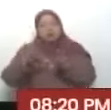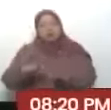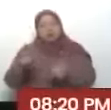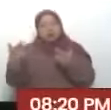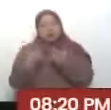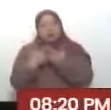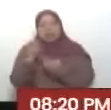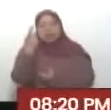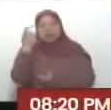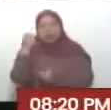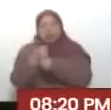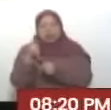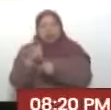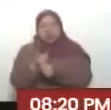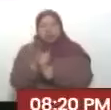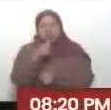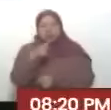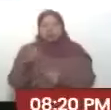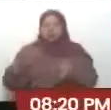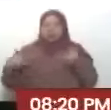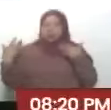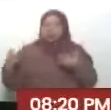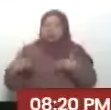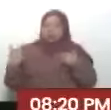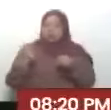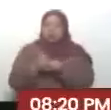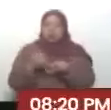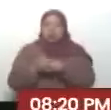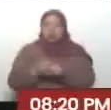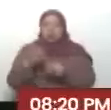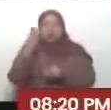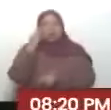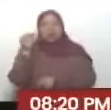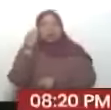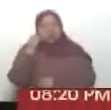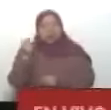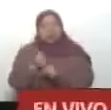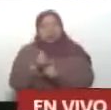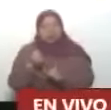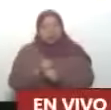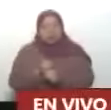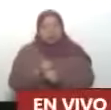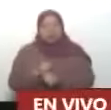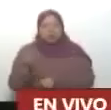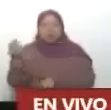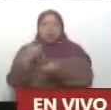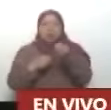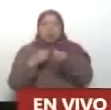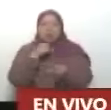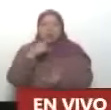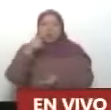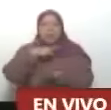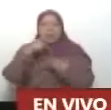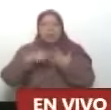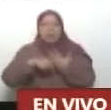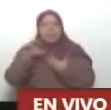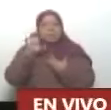grandes enseñanzas, grandes alegrías, grandes experiencias, mucho más allá de los